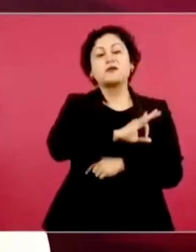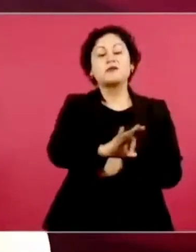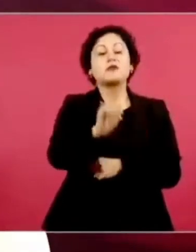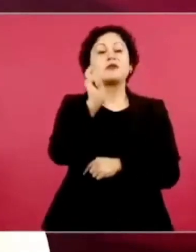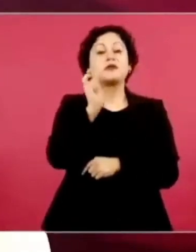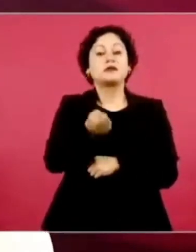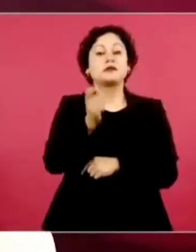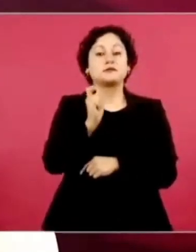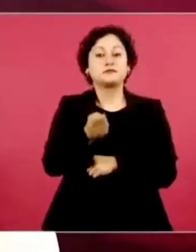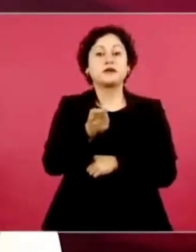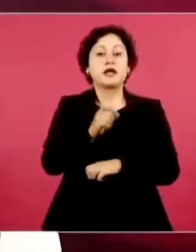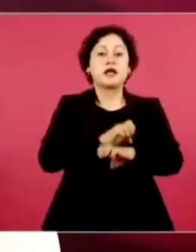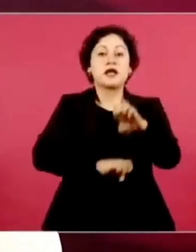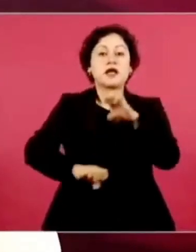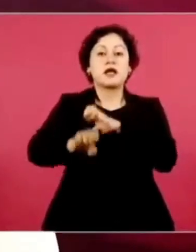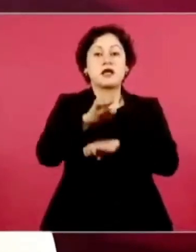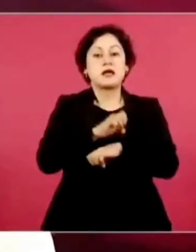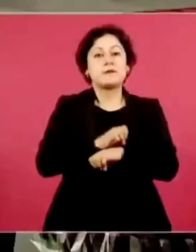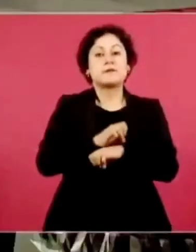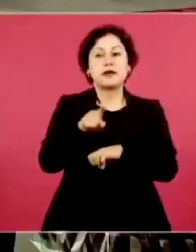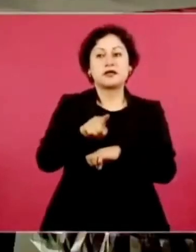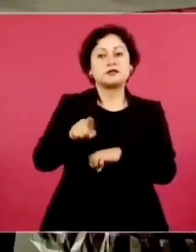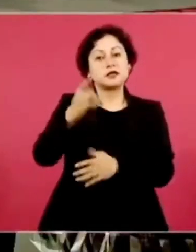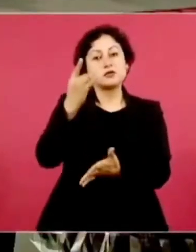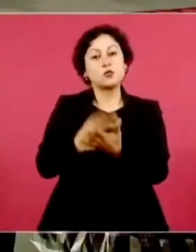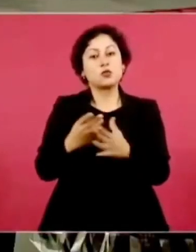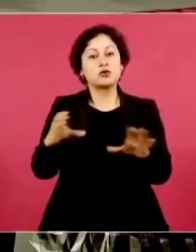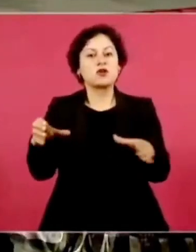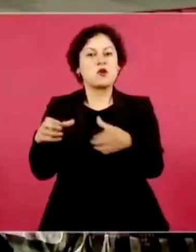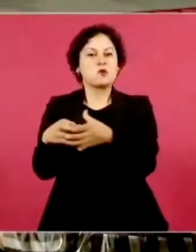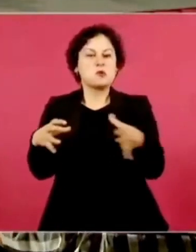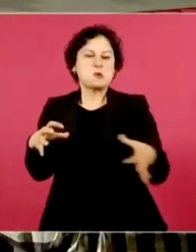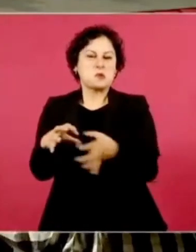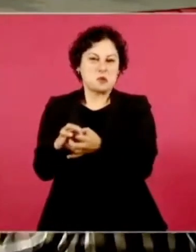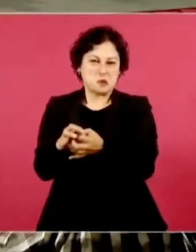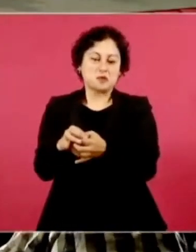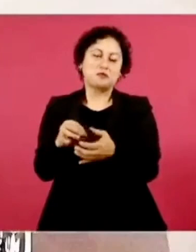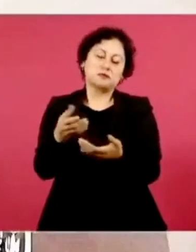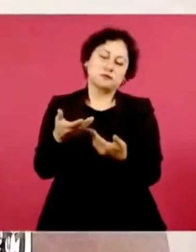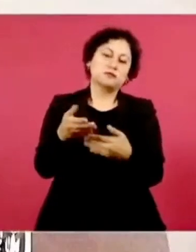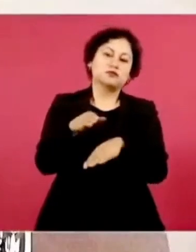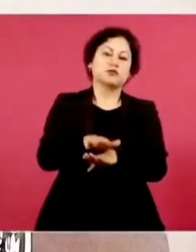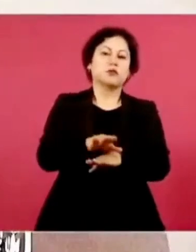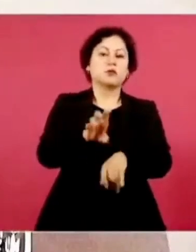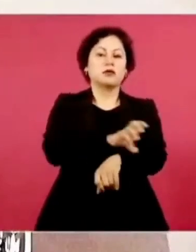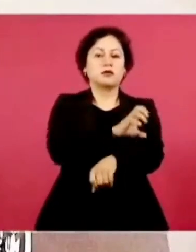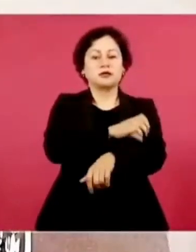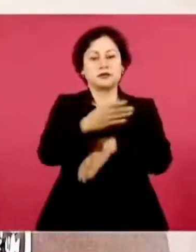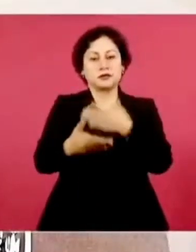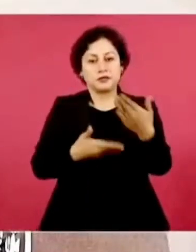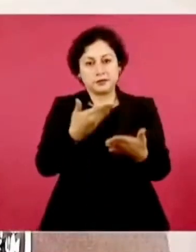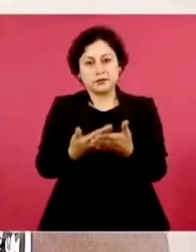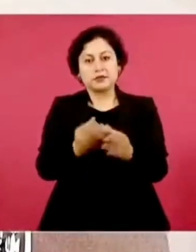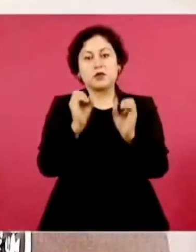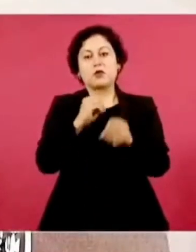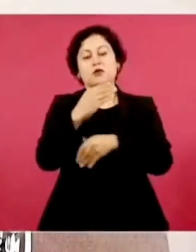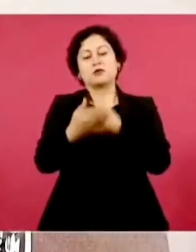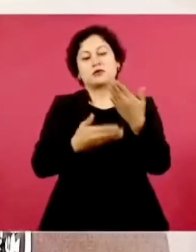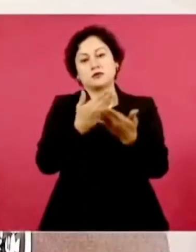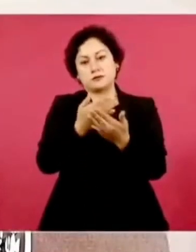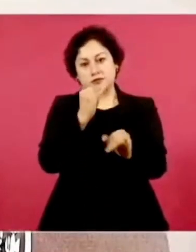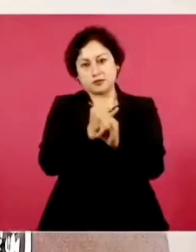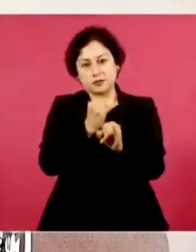constituyen monopolios tanto el sistema eléctrico como el servicio de Internet, que se trata, en el caso de